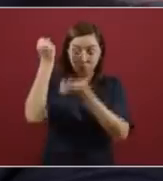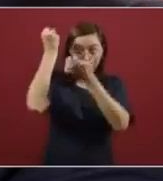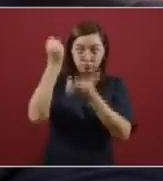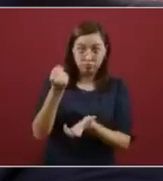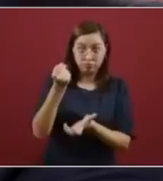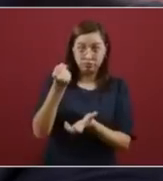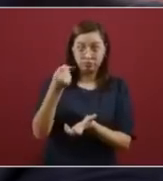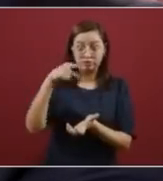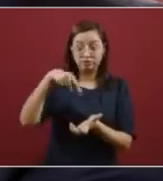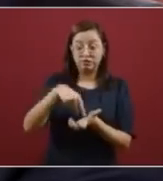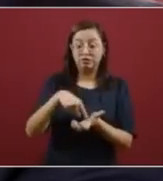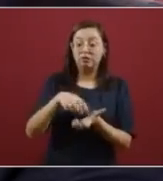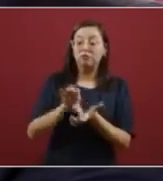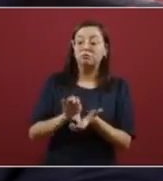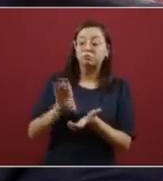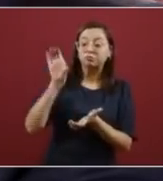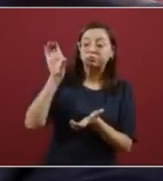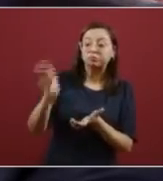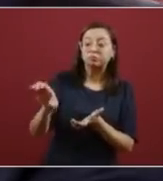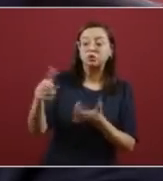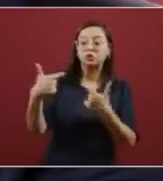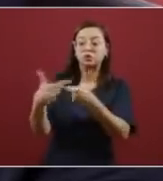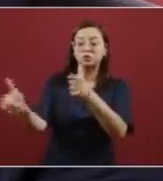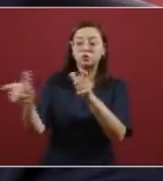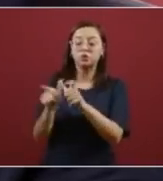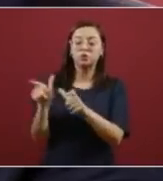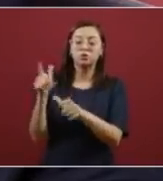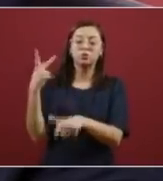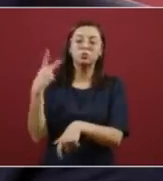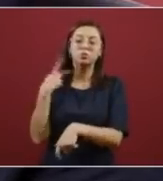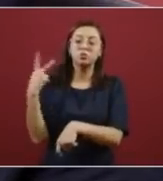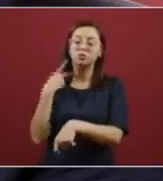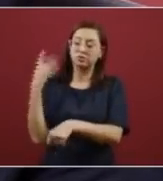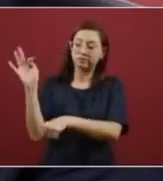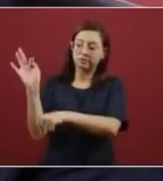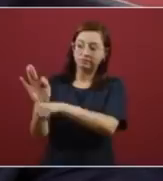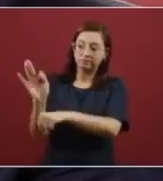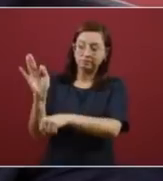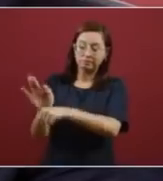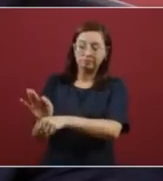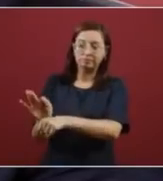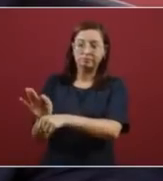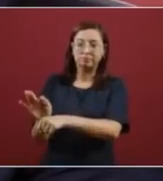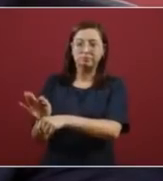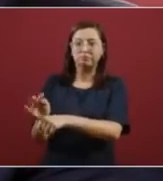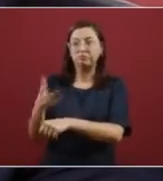para favorecer a partidos y a candidatos,